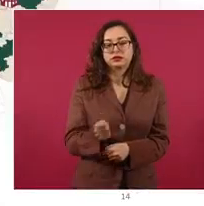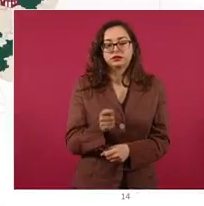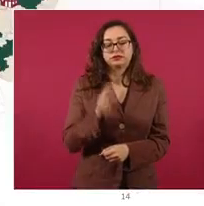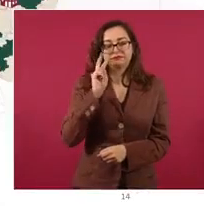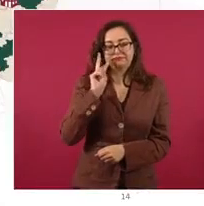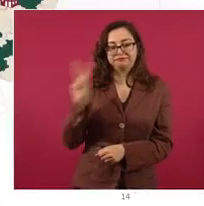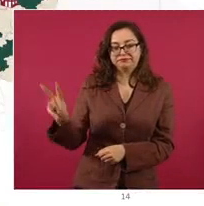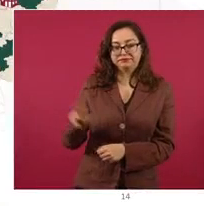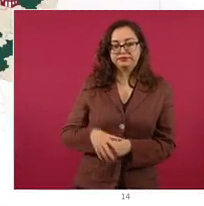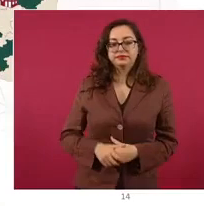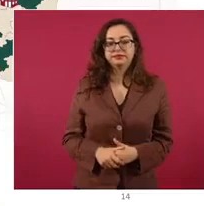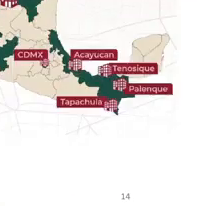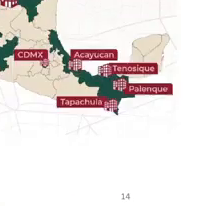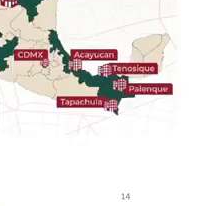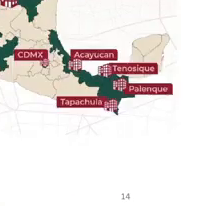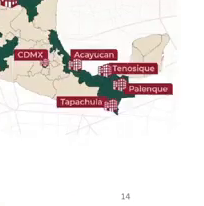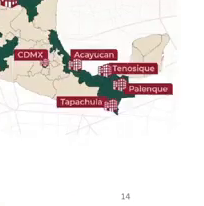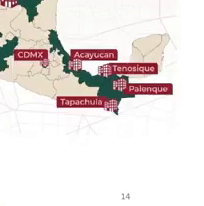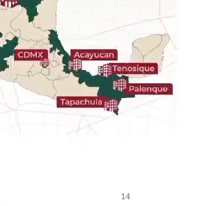han reconocido